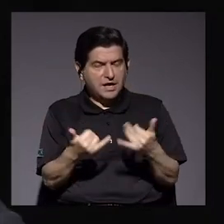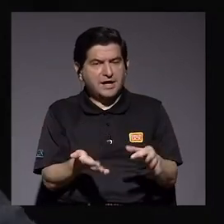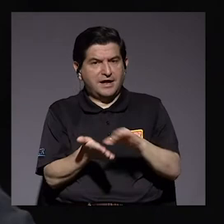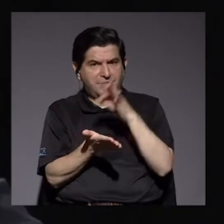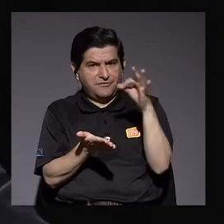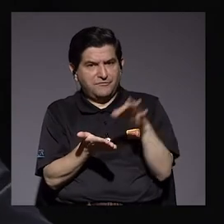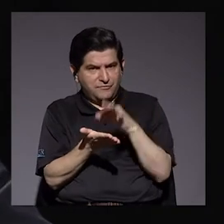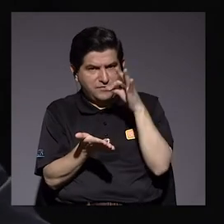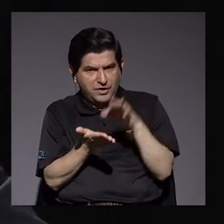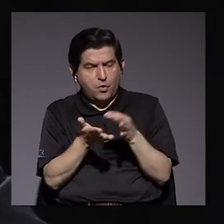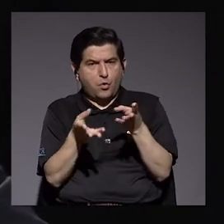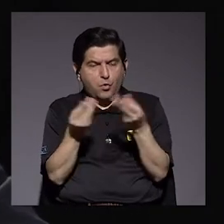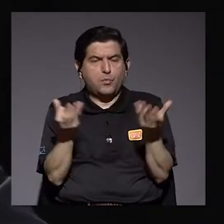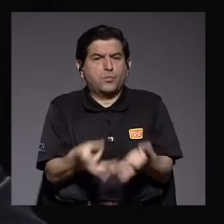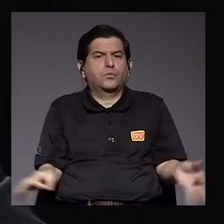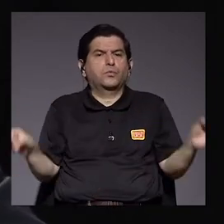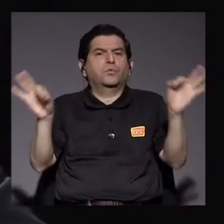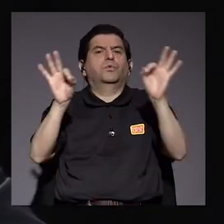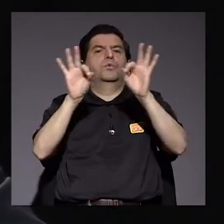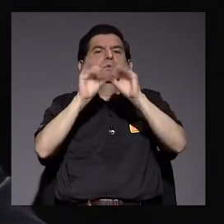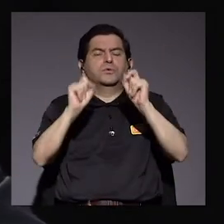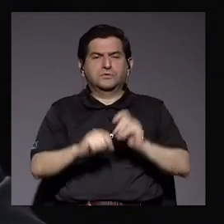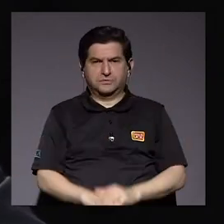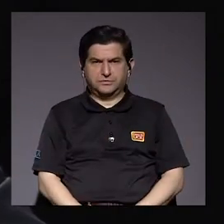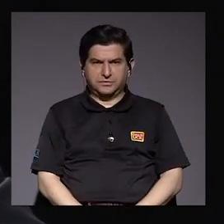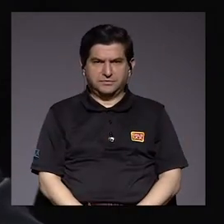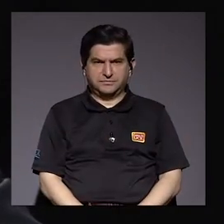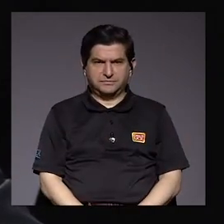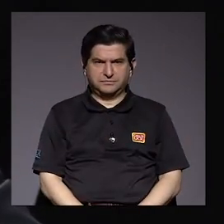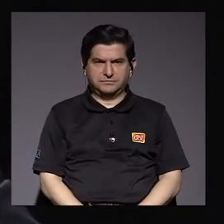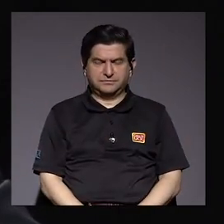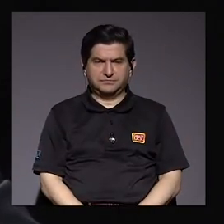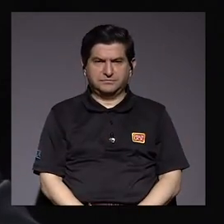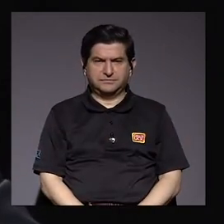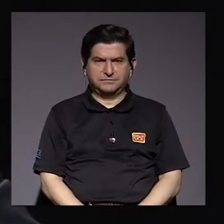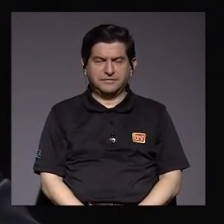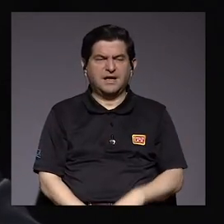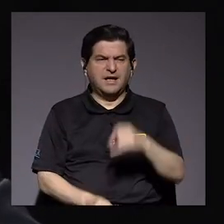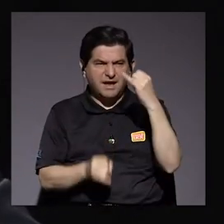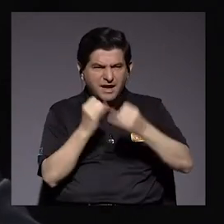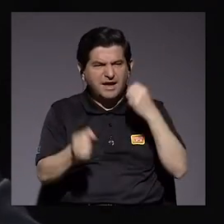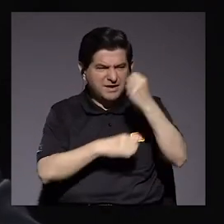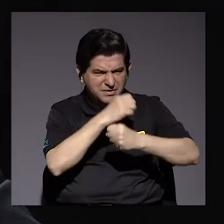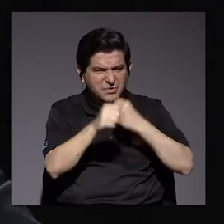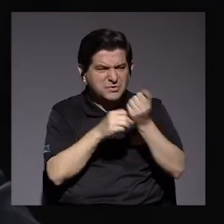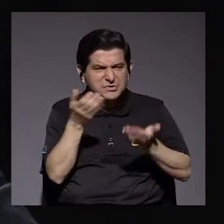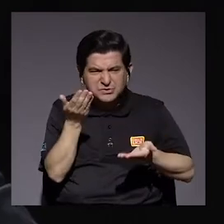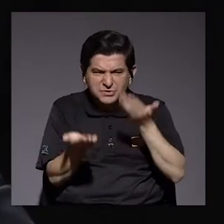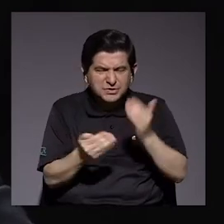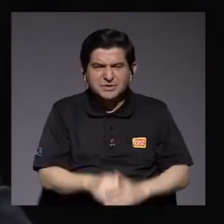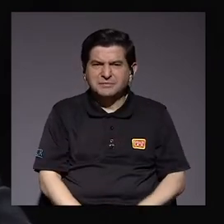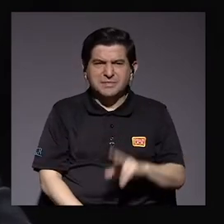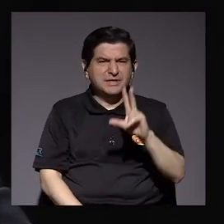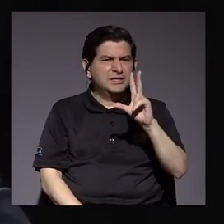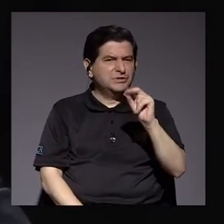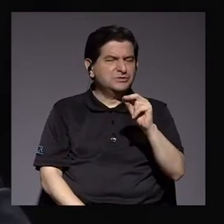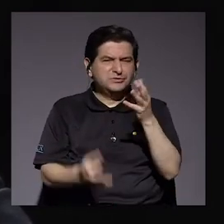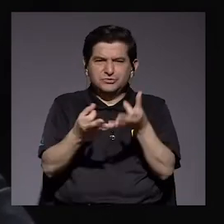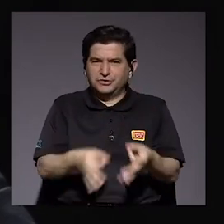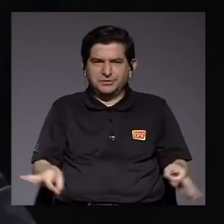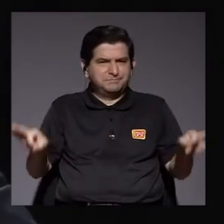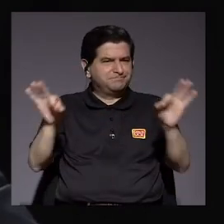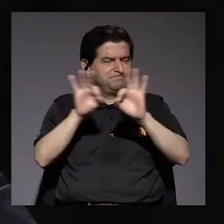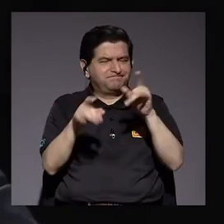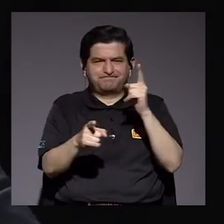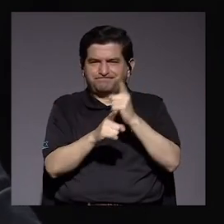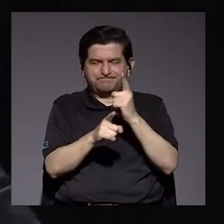los frijoles como un producto muy importante. Bien es cierto que en los últimos años también no ha guardado la